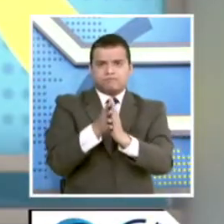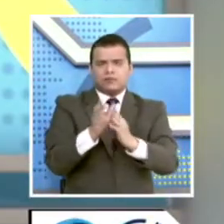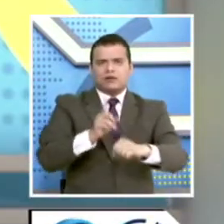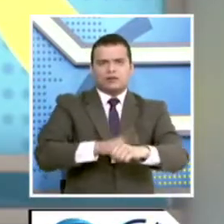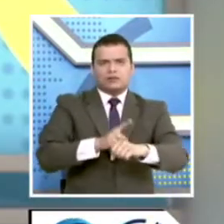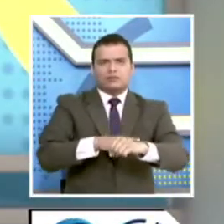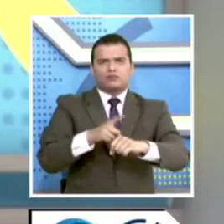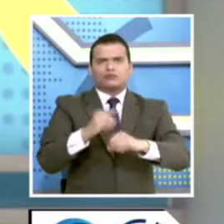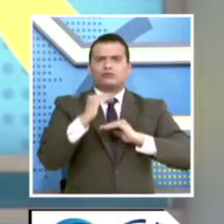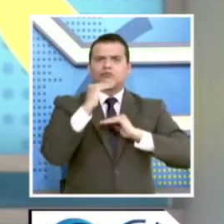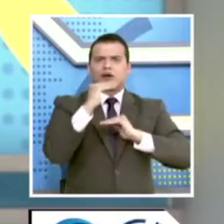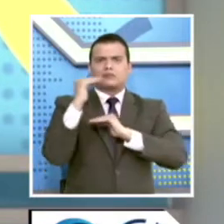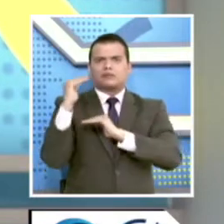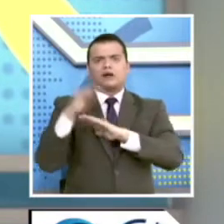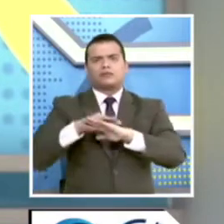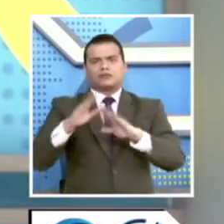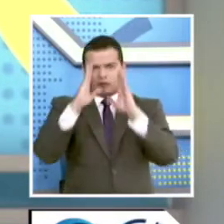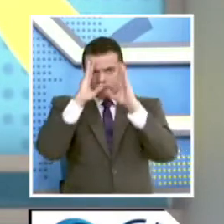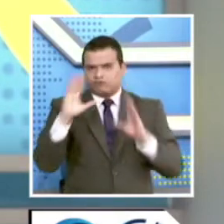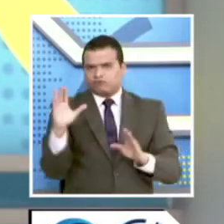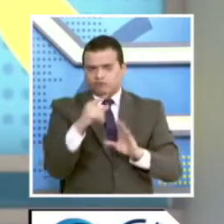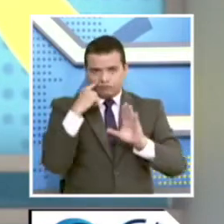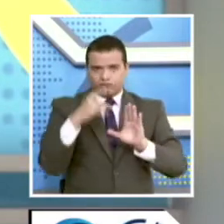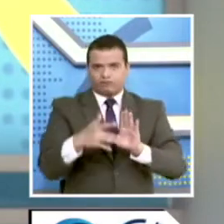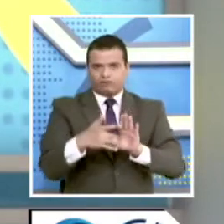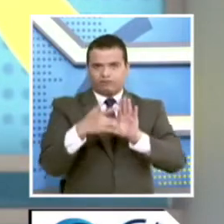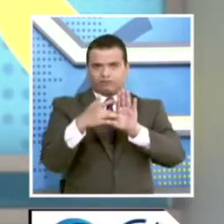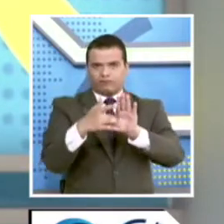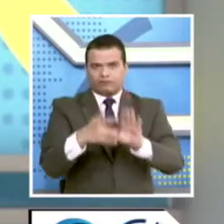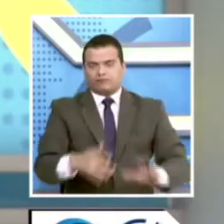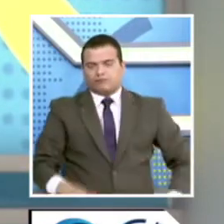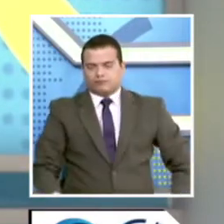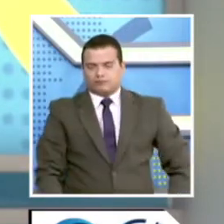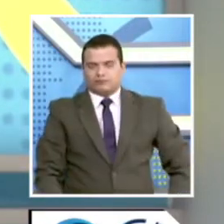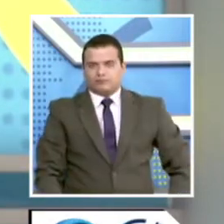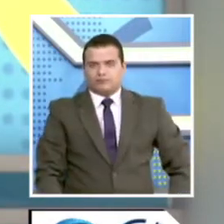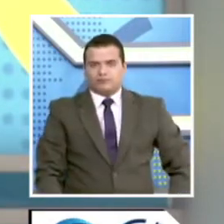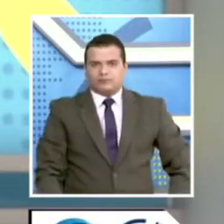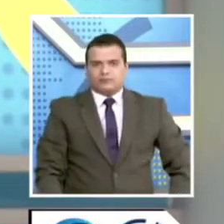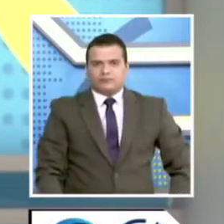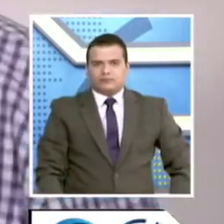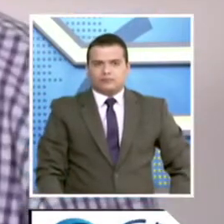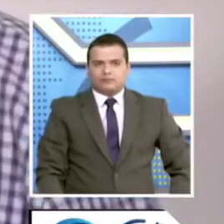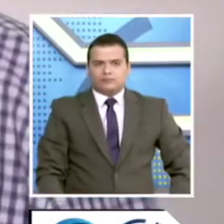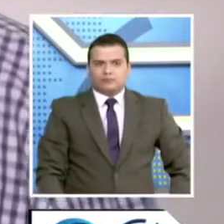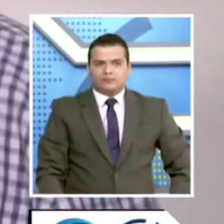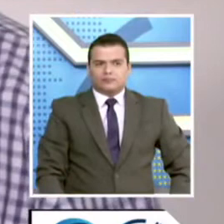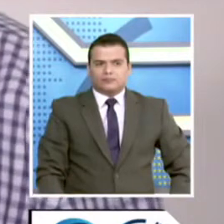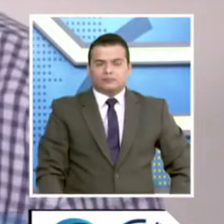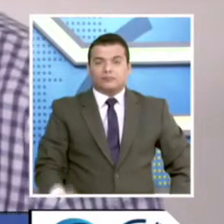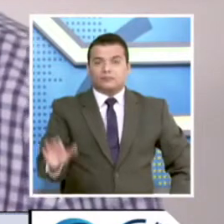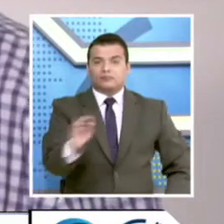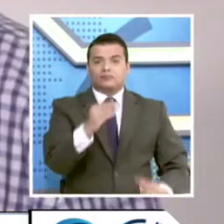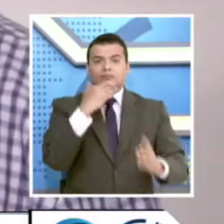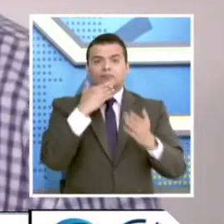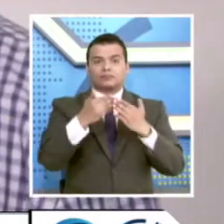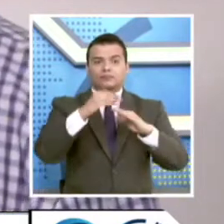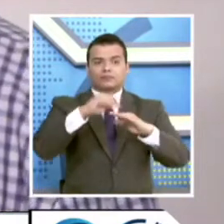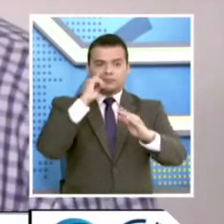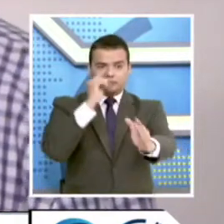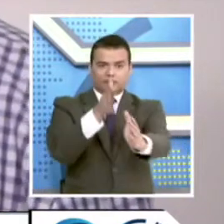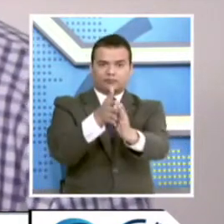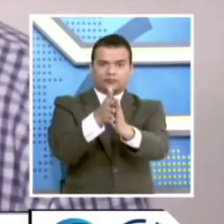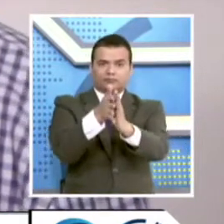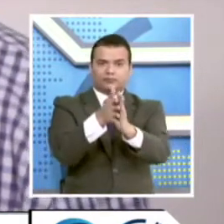un acuerdo para que la atención al público sea limitada. Miguel Ángel Palta nos tiene los detalles. Buenas tardes, les contamos cómo será